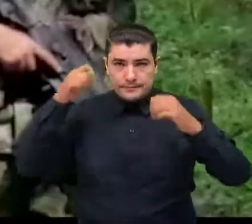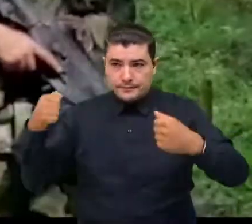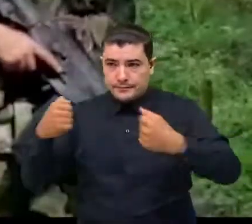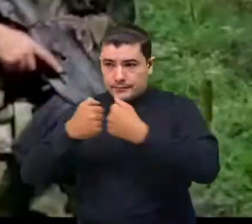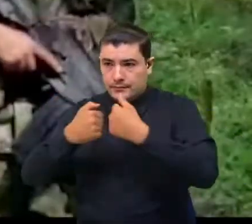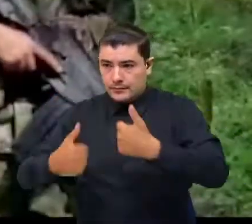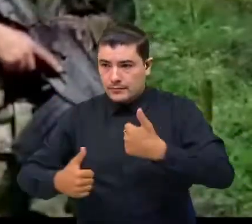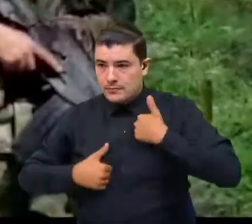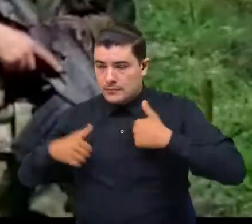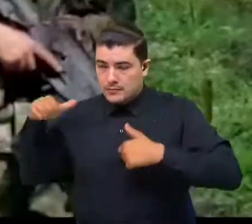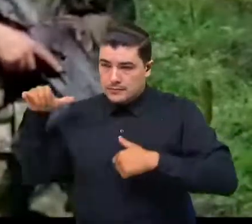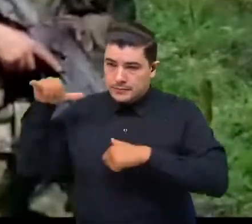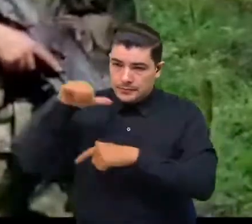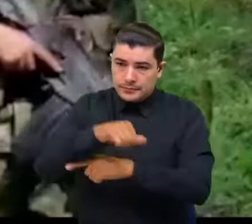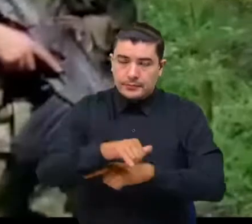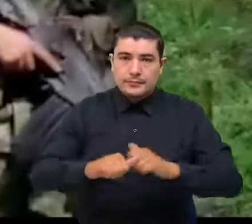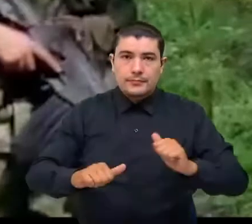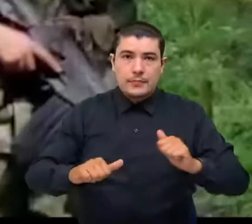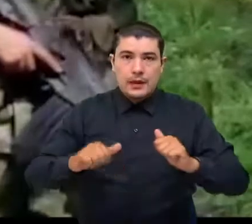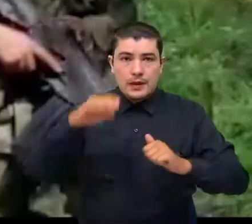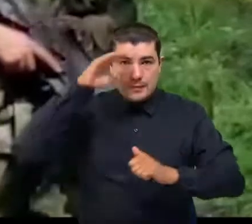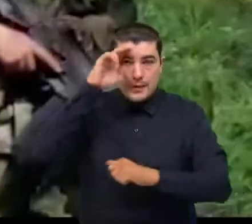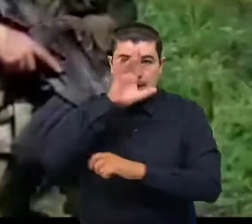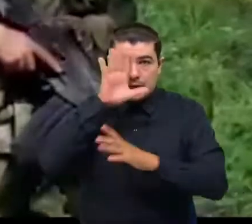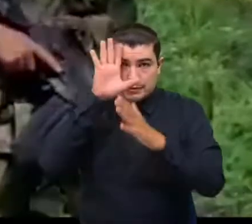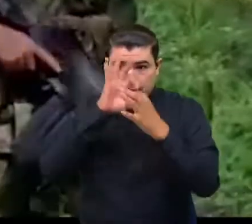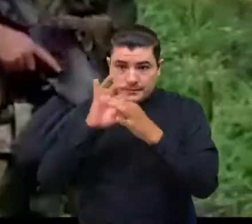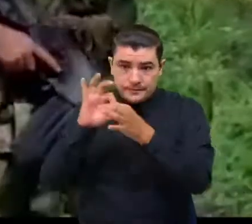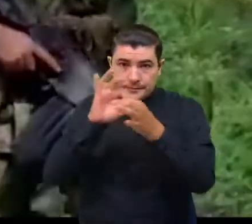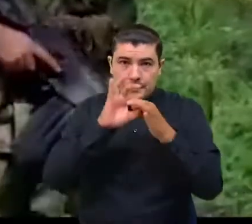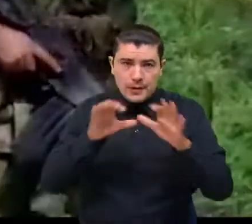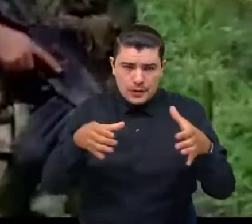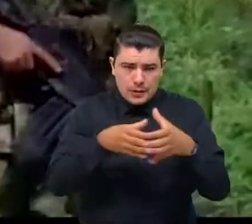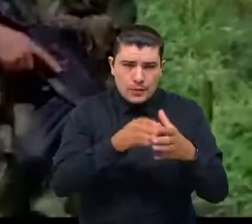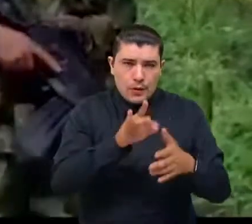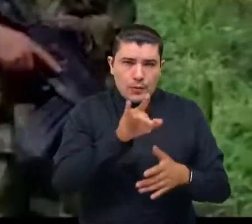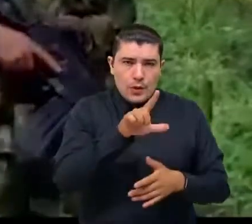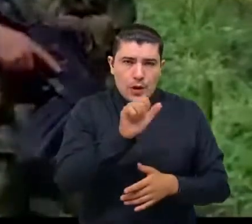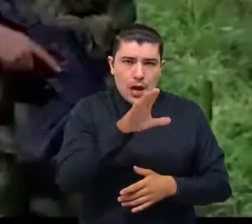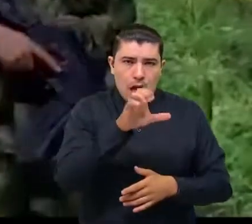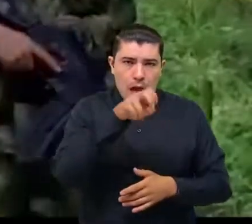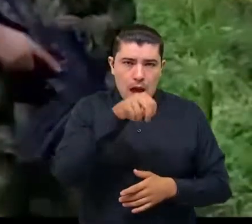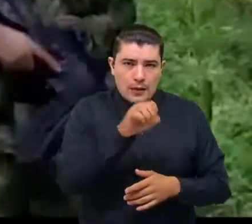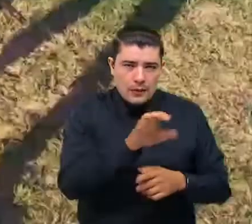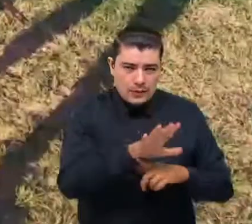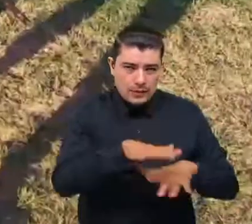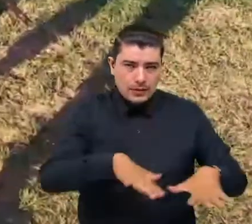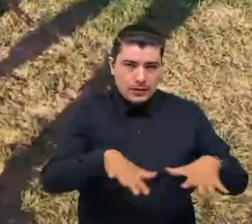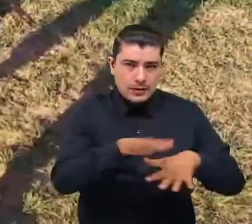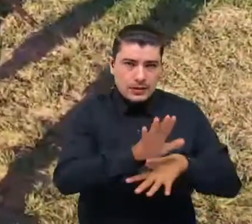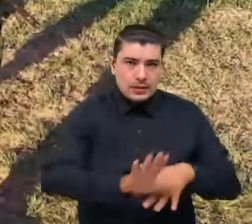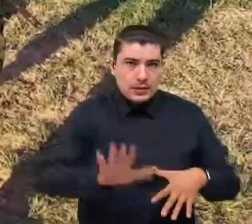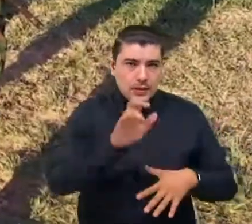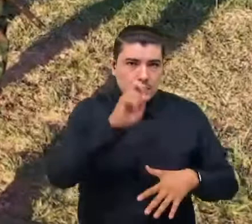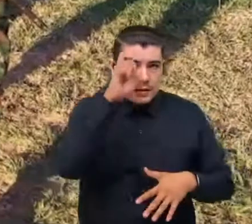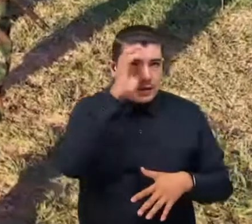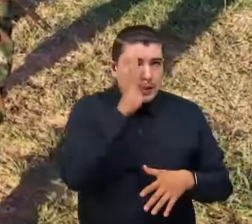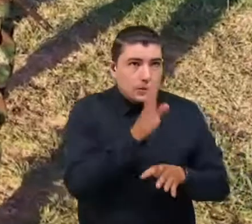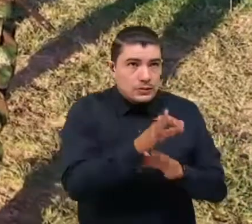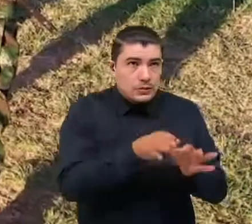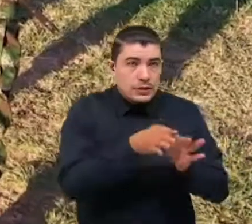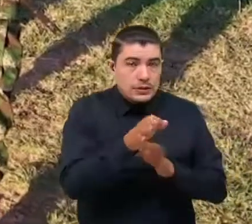coordinadas con la policía nacional tropas de la fuerza de tarea vulcano comando específico norte de santander en el caso en el corregimiento de la gabarra del municipio de tibú